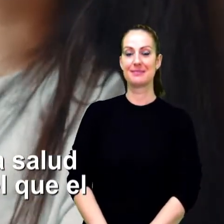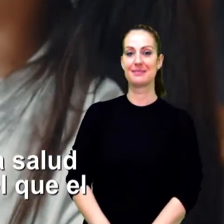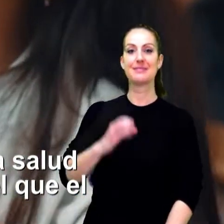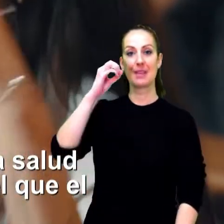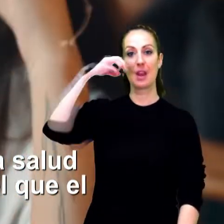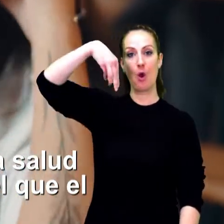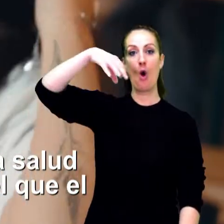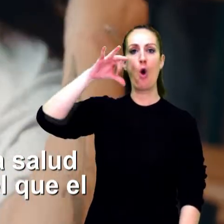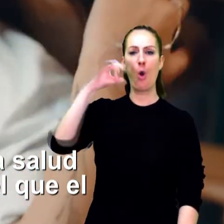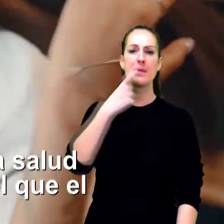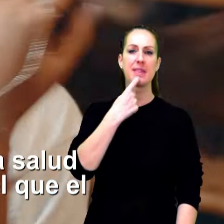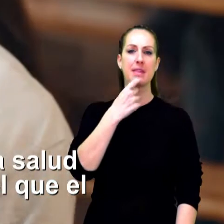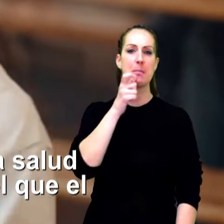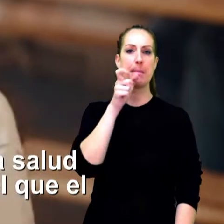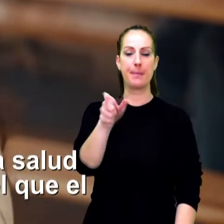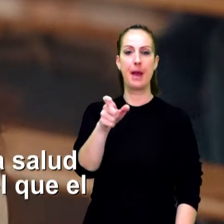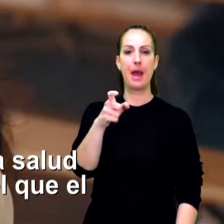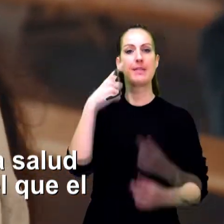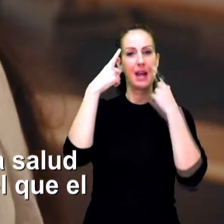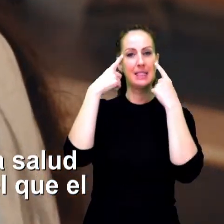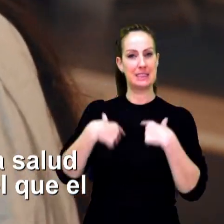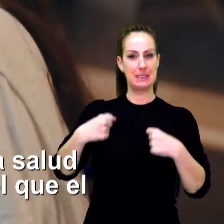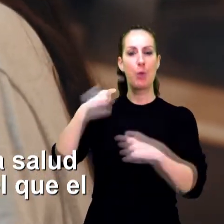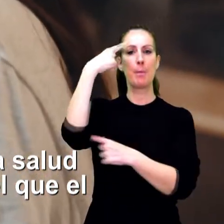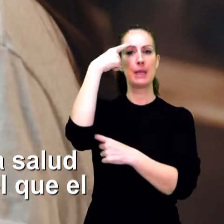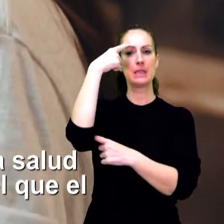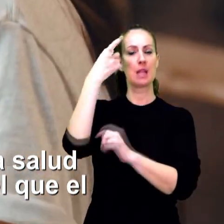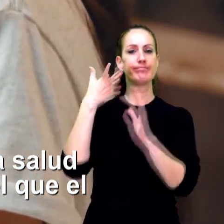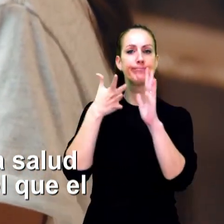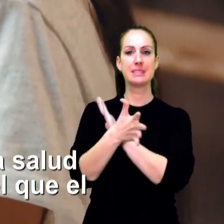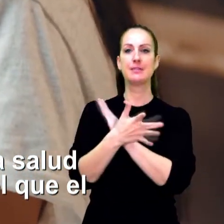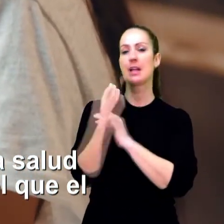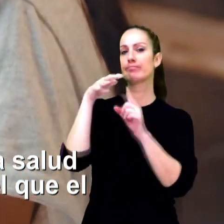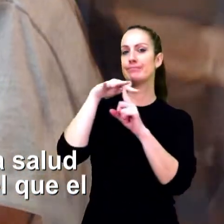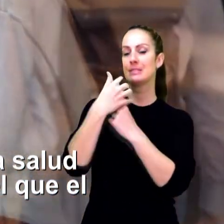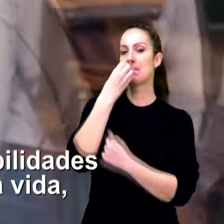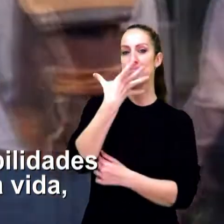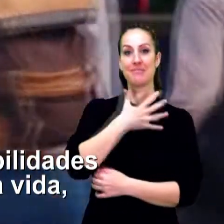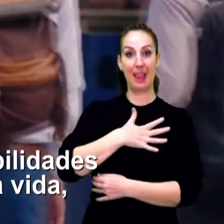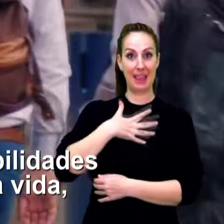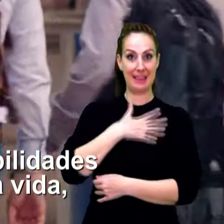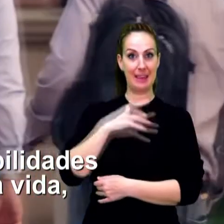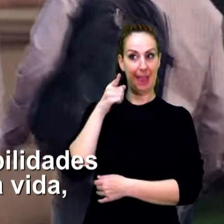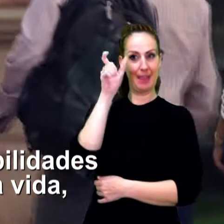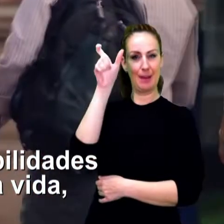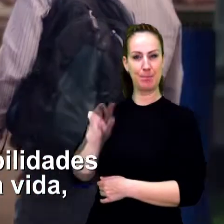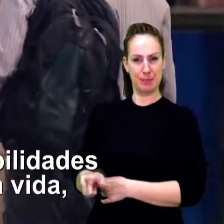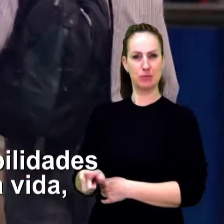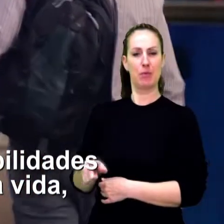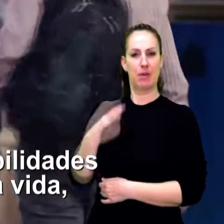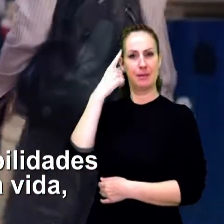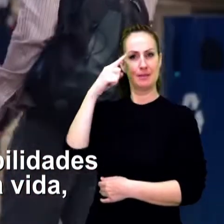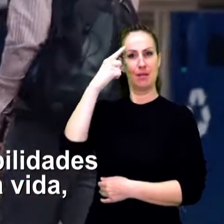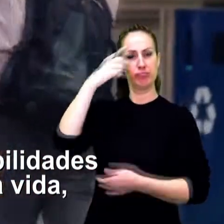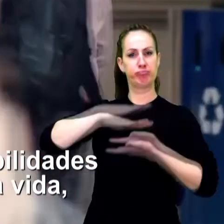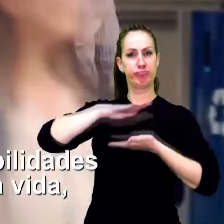OMS define la salud mental como un estado de bienestar en el que el individuo es consciente de sus